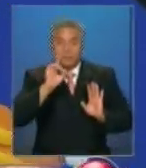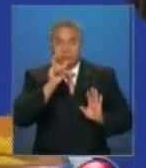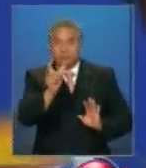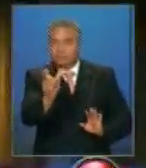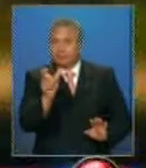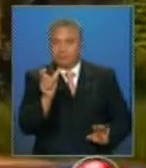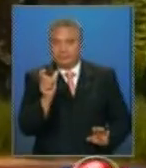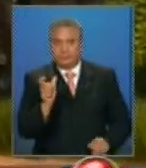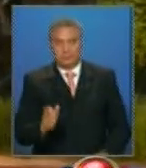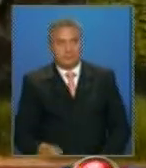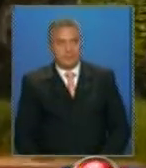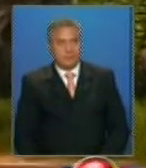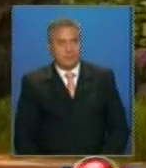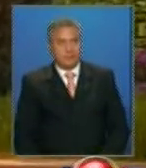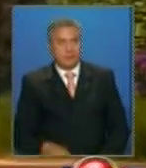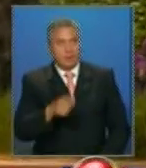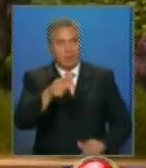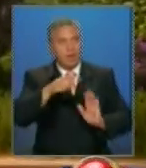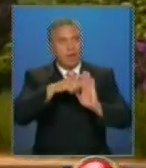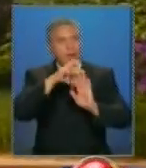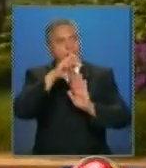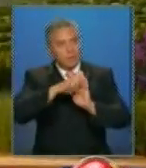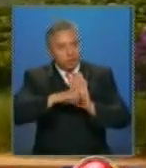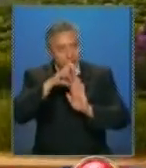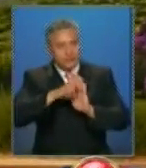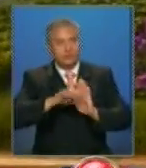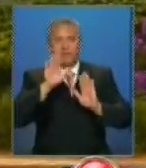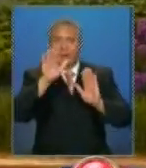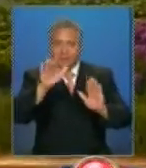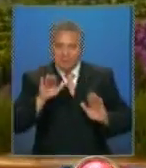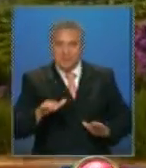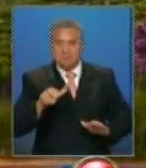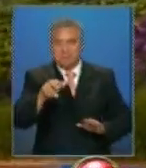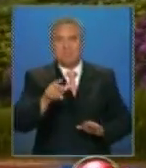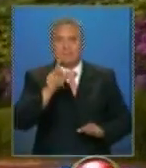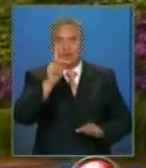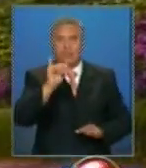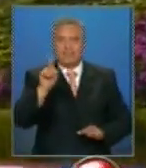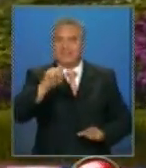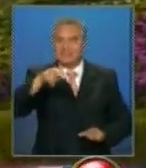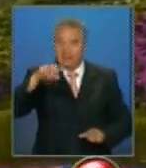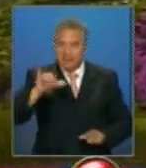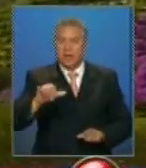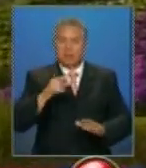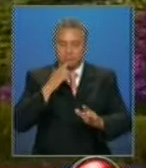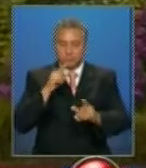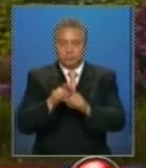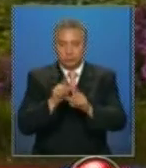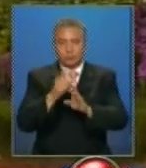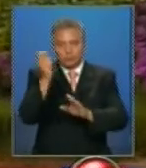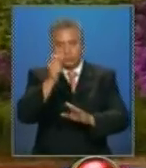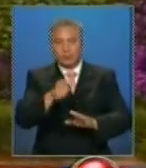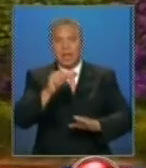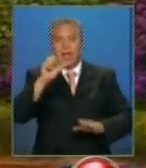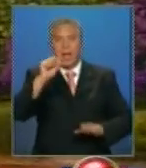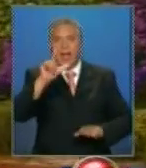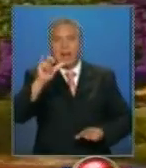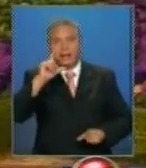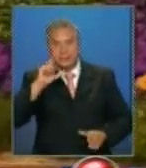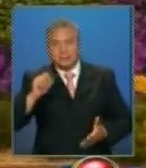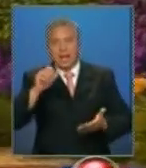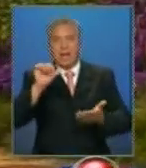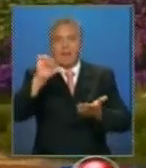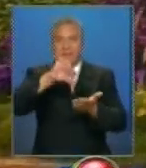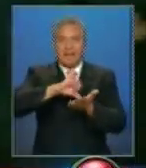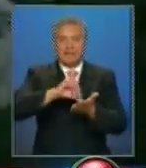Best. El proyecto sigue la línea de Disney, que intenta revisar cuentos clásicos como ya ha hecho con Alicia en el País de las Maravillas,